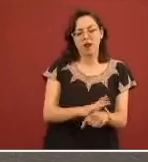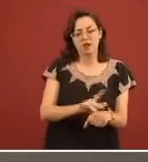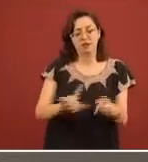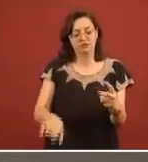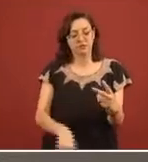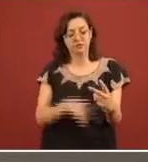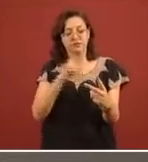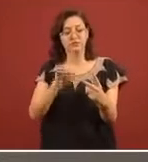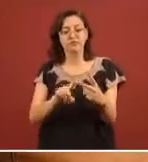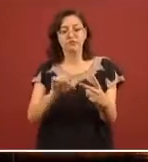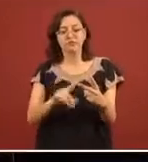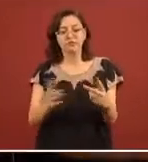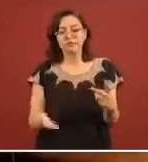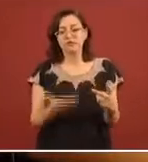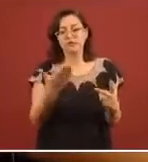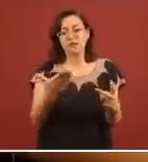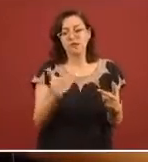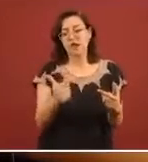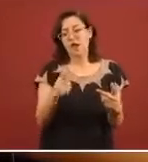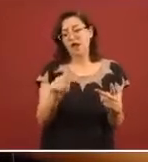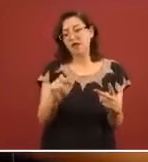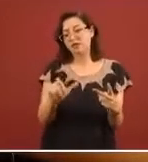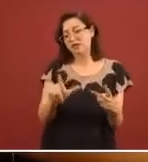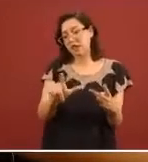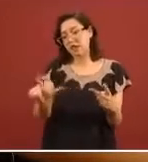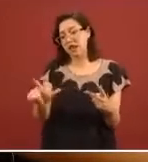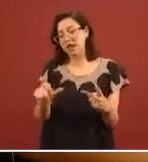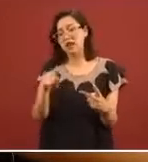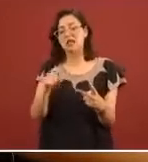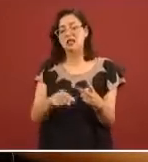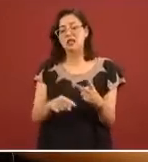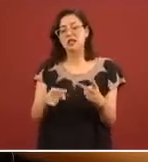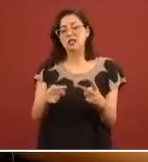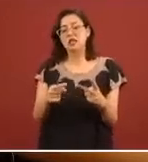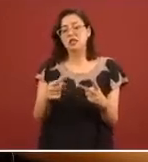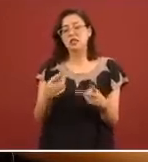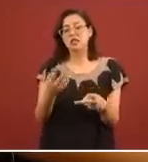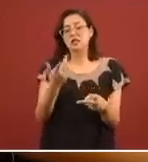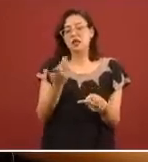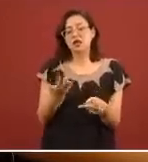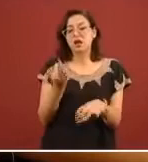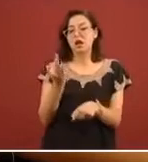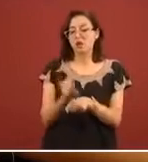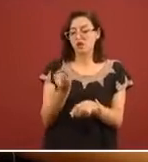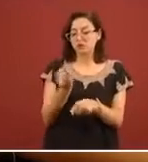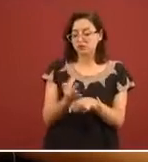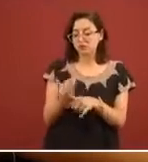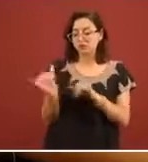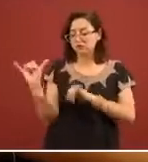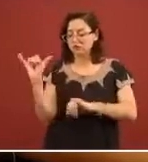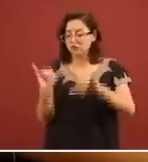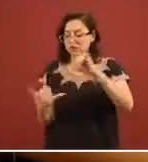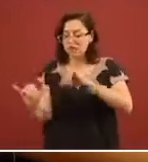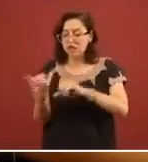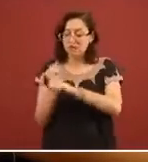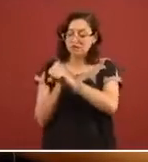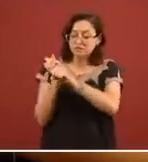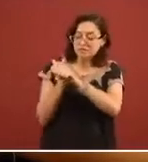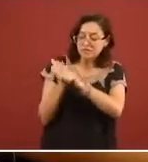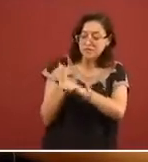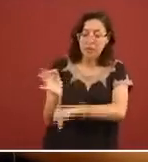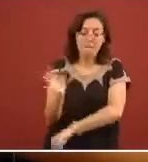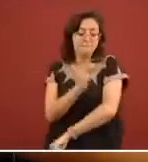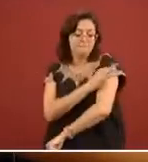doctor Gatell. Doctor, ¿usted qué cree que ocurra con los estudios que ya se tienen al momento? ¿Primero una vacuna o